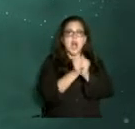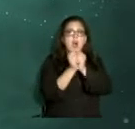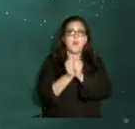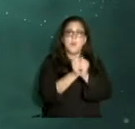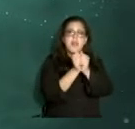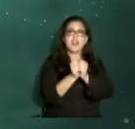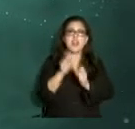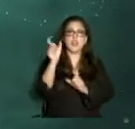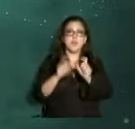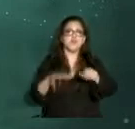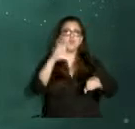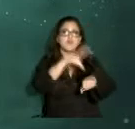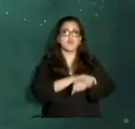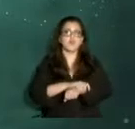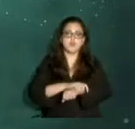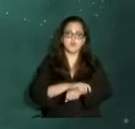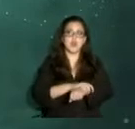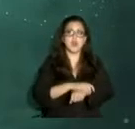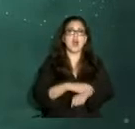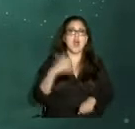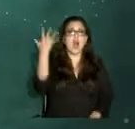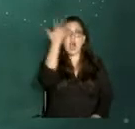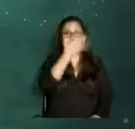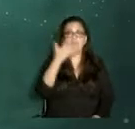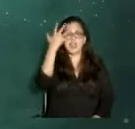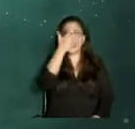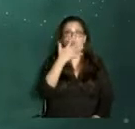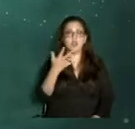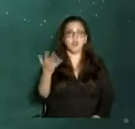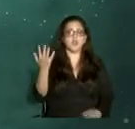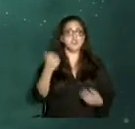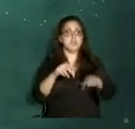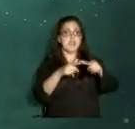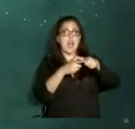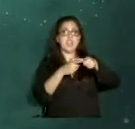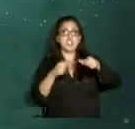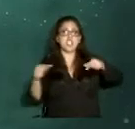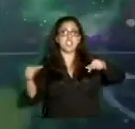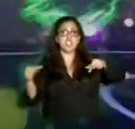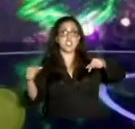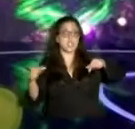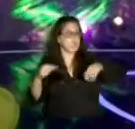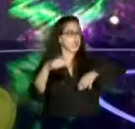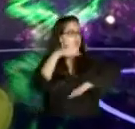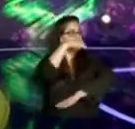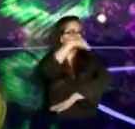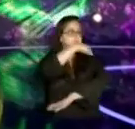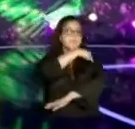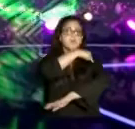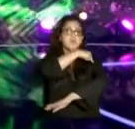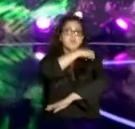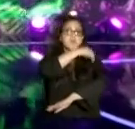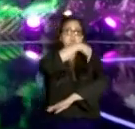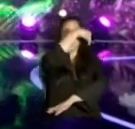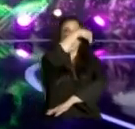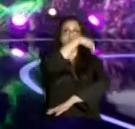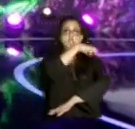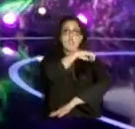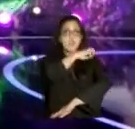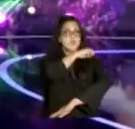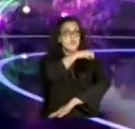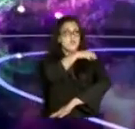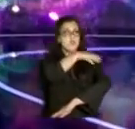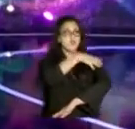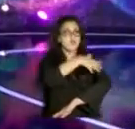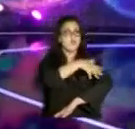de esclavos africanos, ingresaron por el norte a nuestro territorio y fueron trasladándose y ubicándose a través de lo que hoy día conocemos